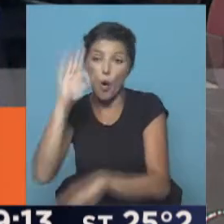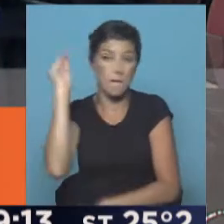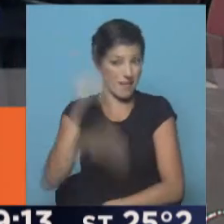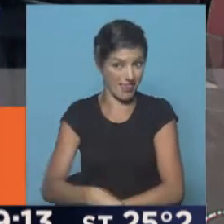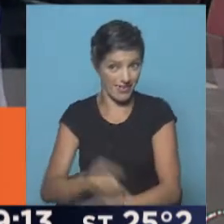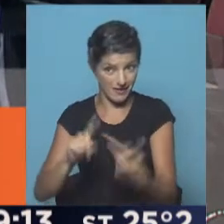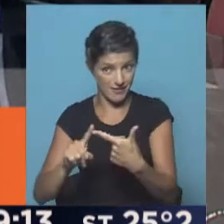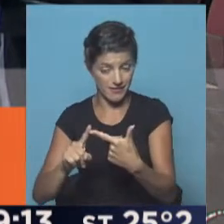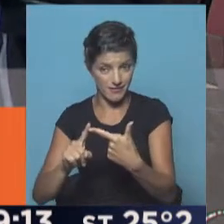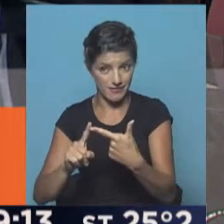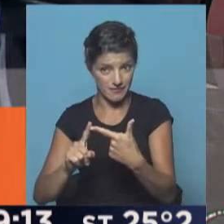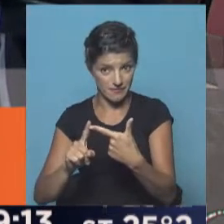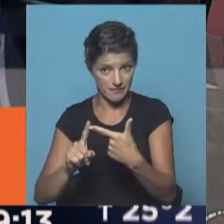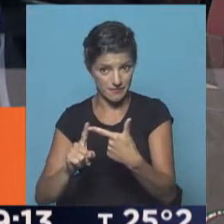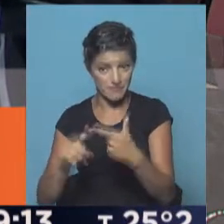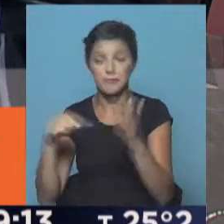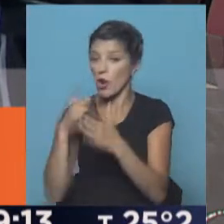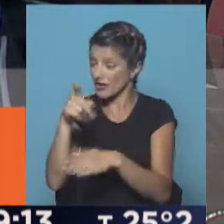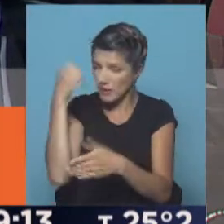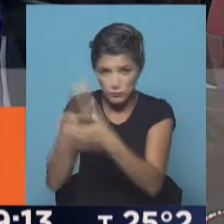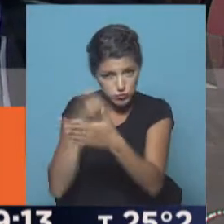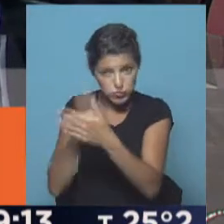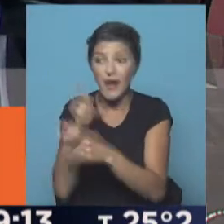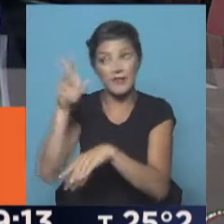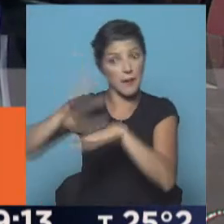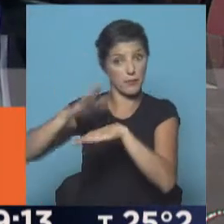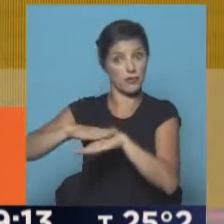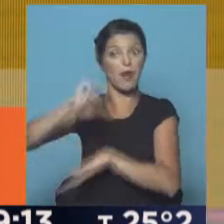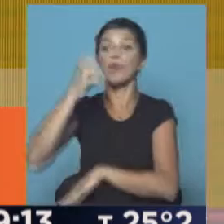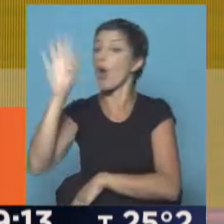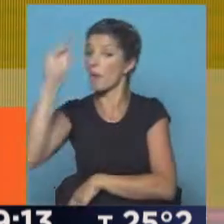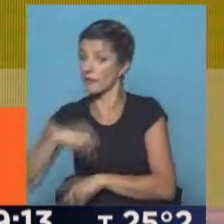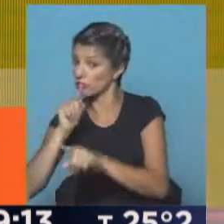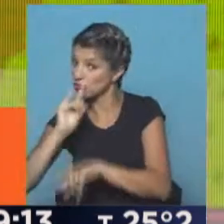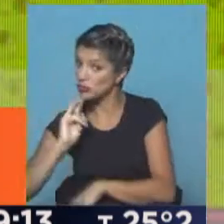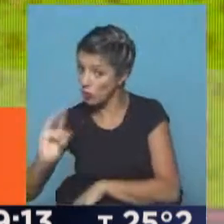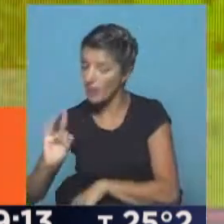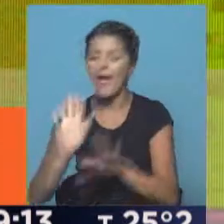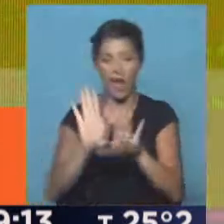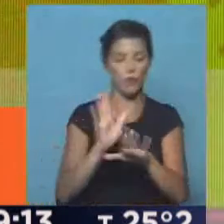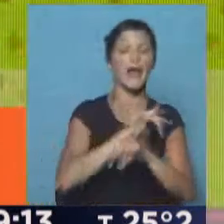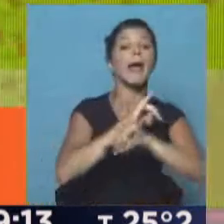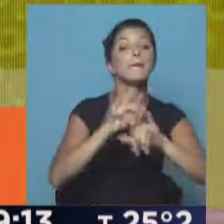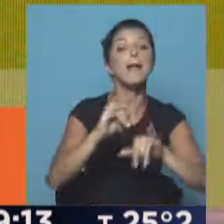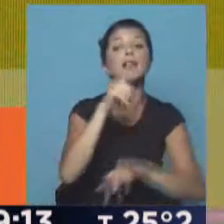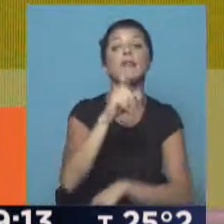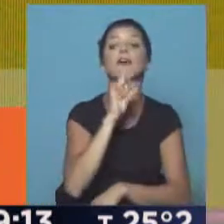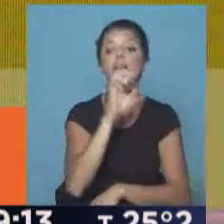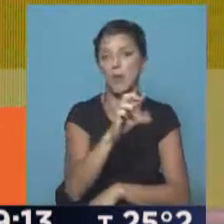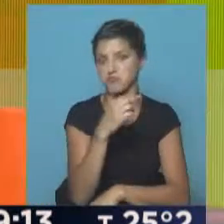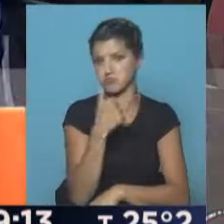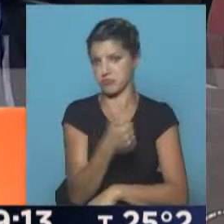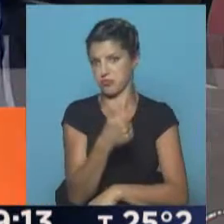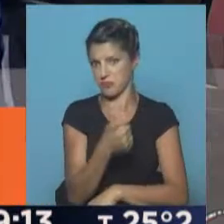que el peso de ese esfuerzo estaba en ella. La campaña de Donald Trump fue sin duda muy eficaz y